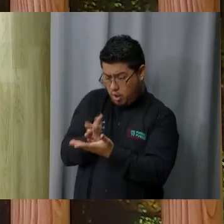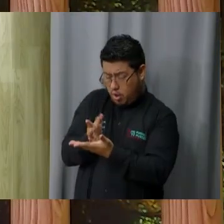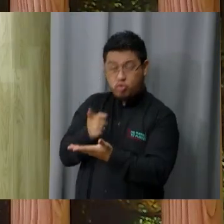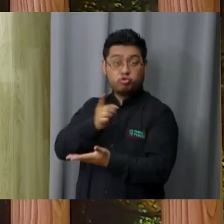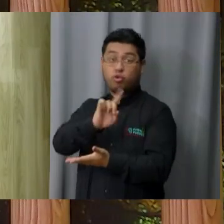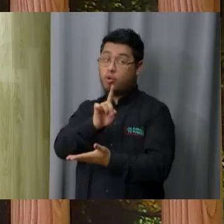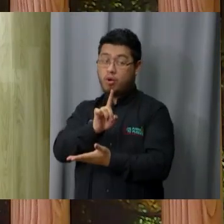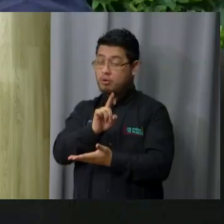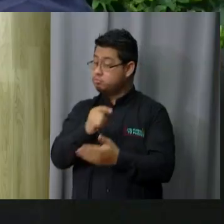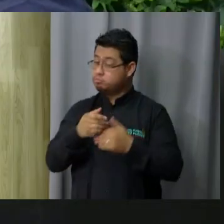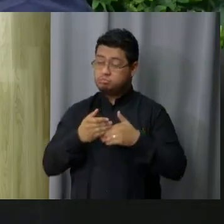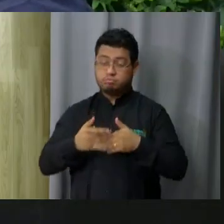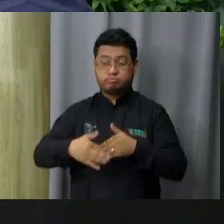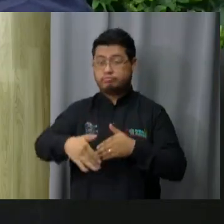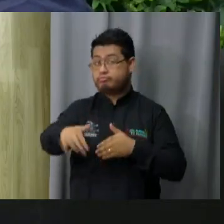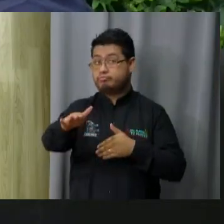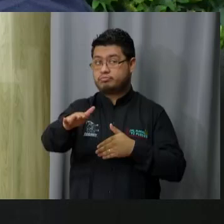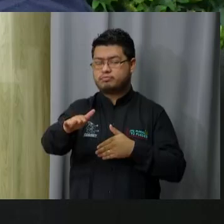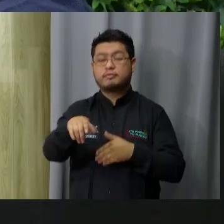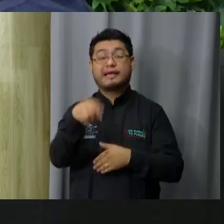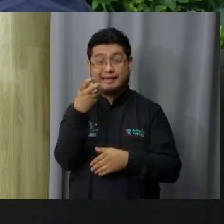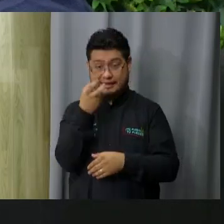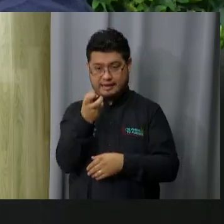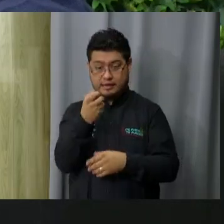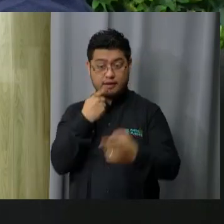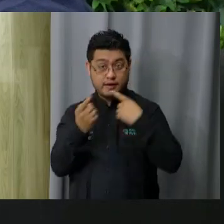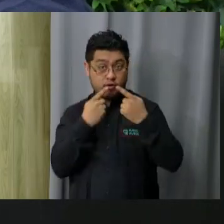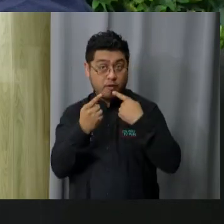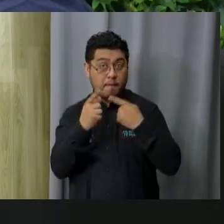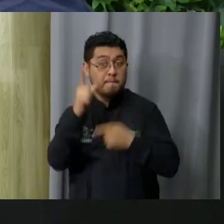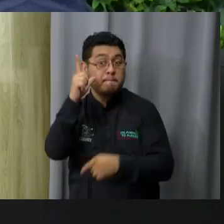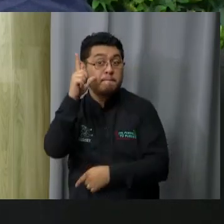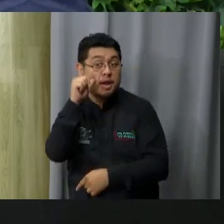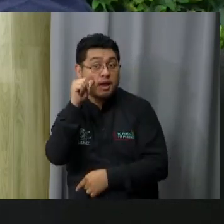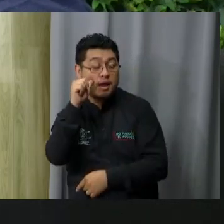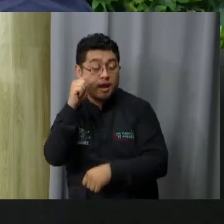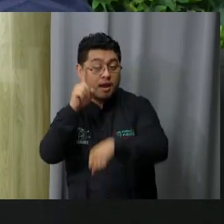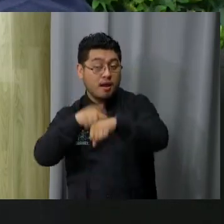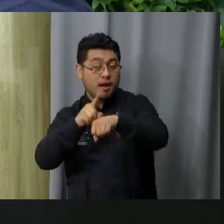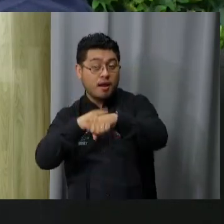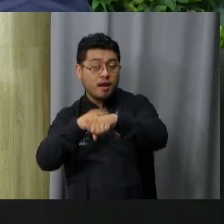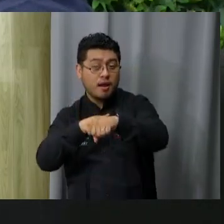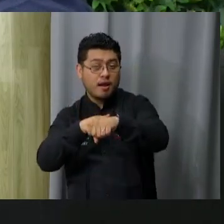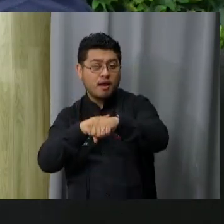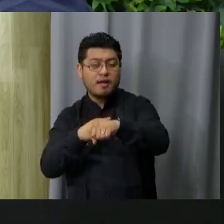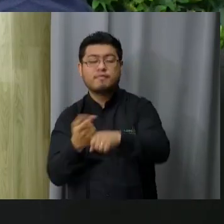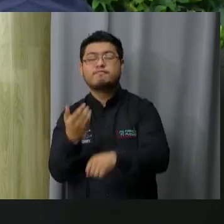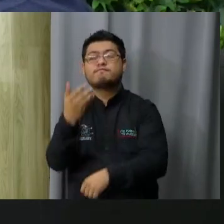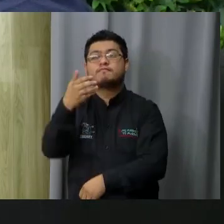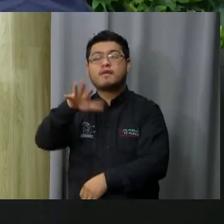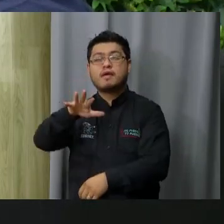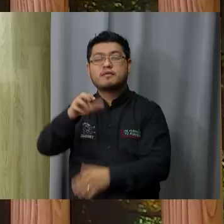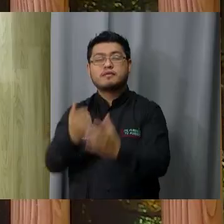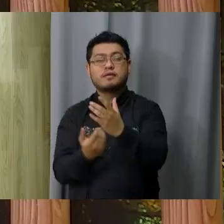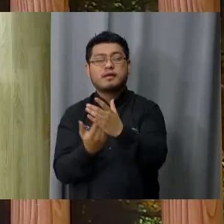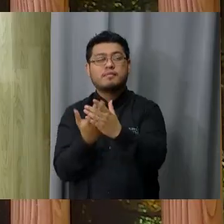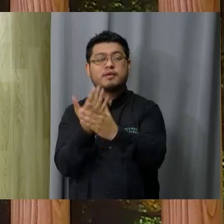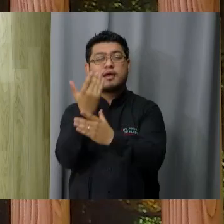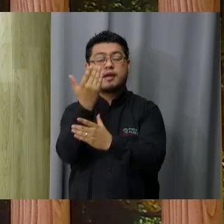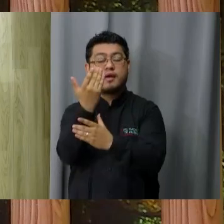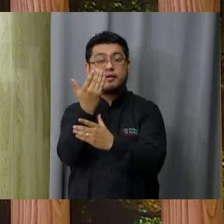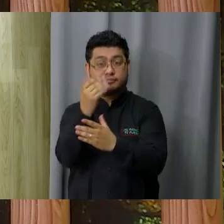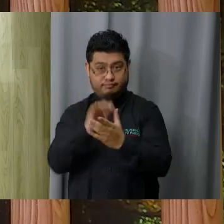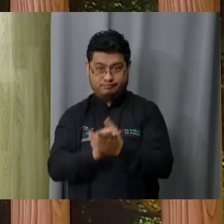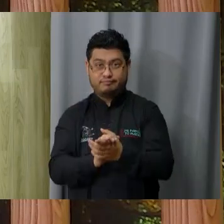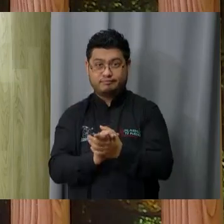¿Nos recuerda? Esto va a ser mañana. Mañana, sí. ¿Mañana a las? A las 10 de la mañana. A las 10 de la mañana. Pues ahí está la